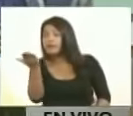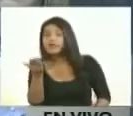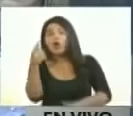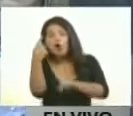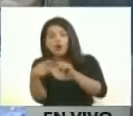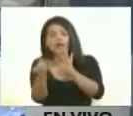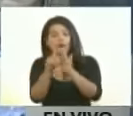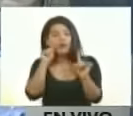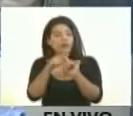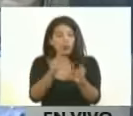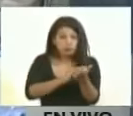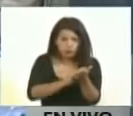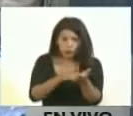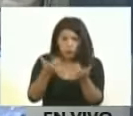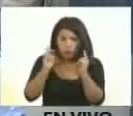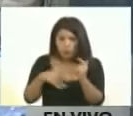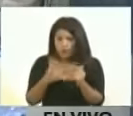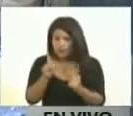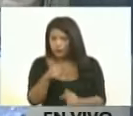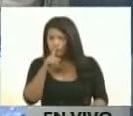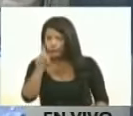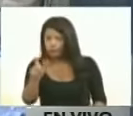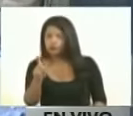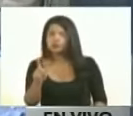esa controversia y